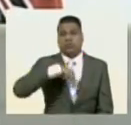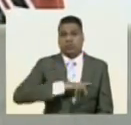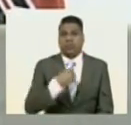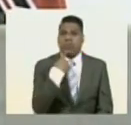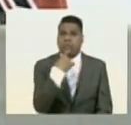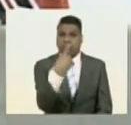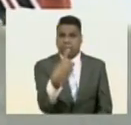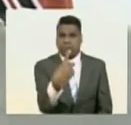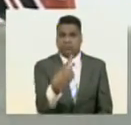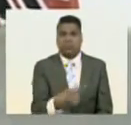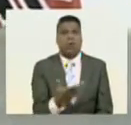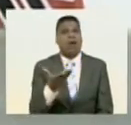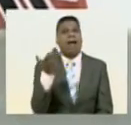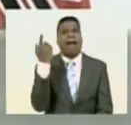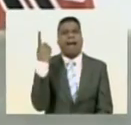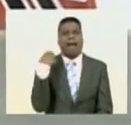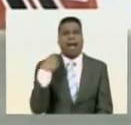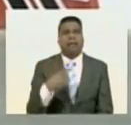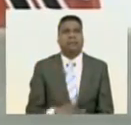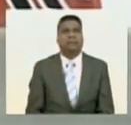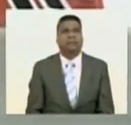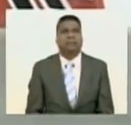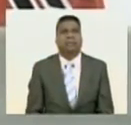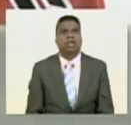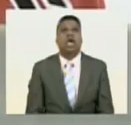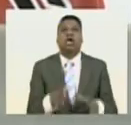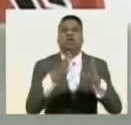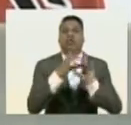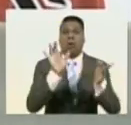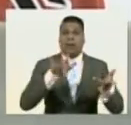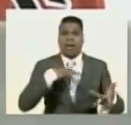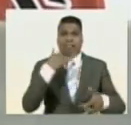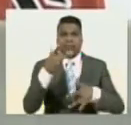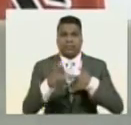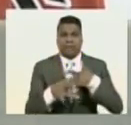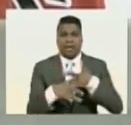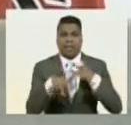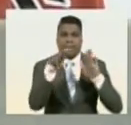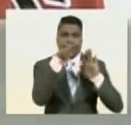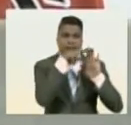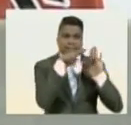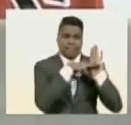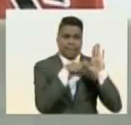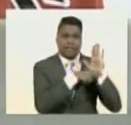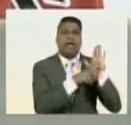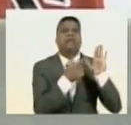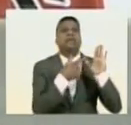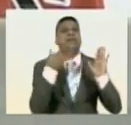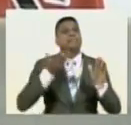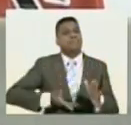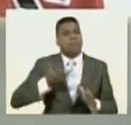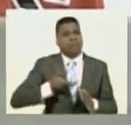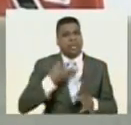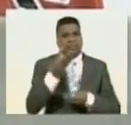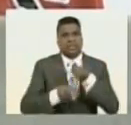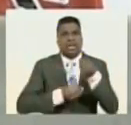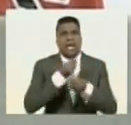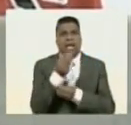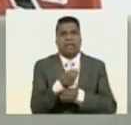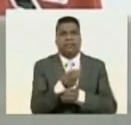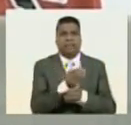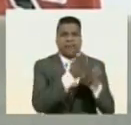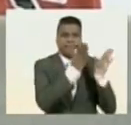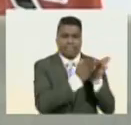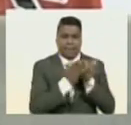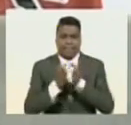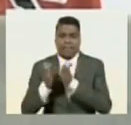anunciando todas aquellas actividades fundamentales e importantes que están pautadas en